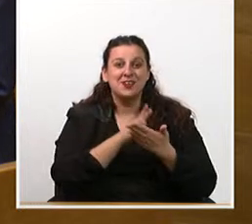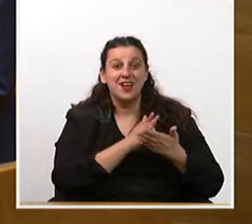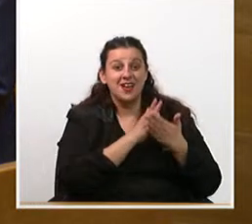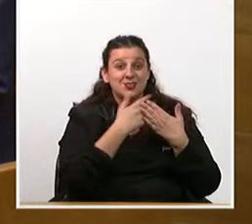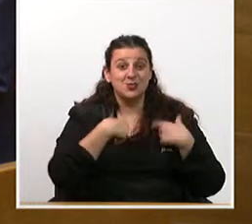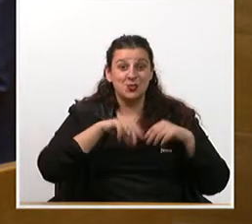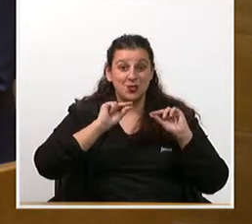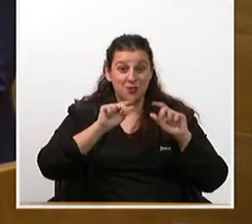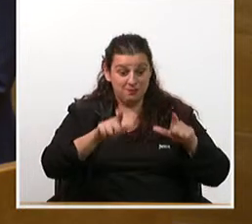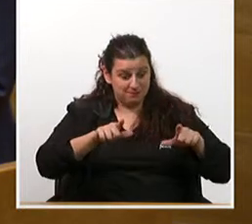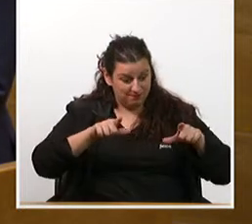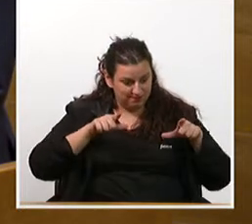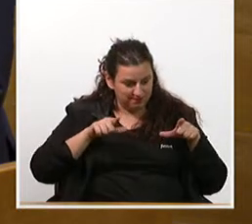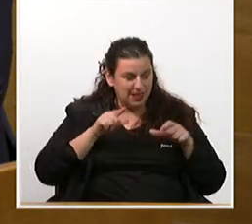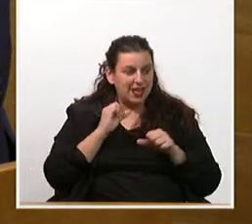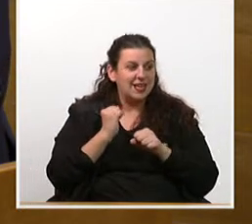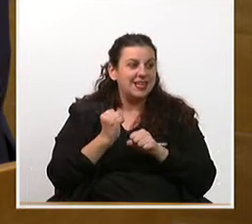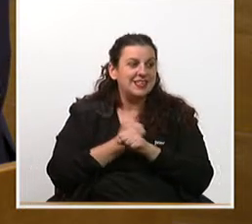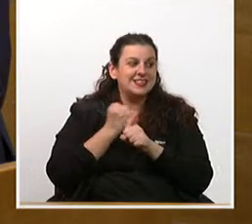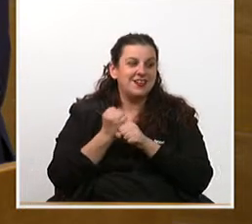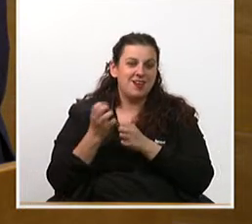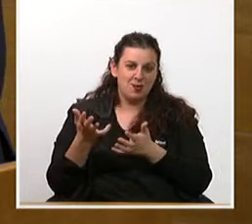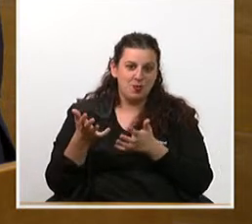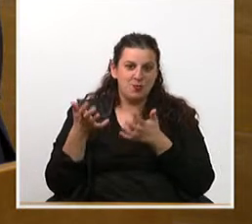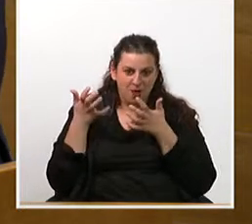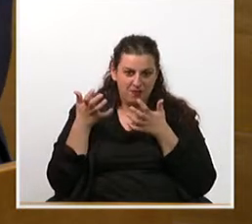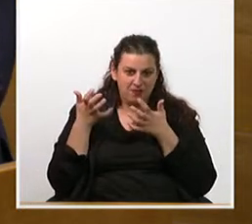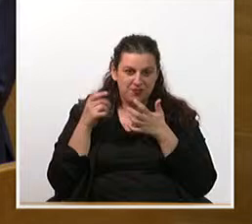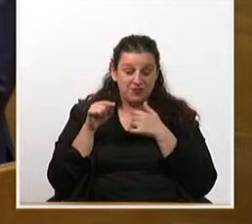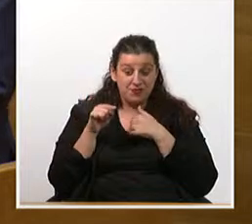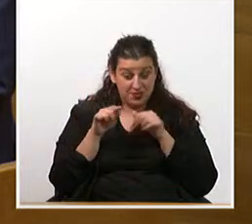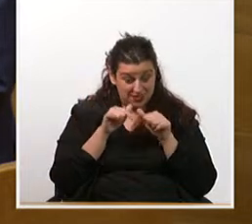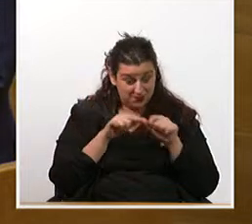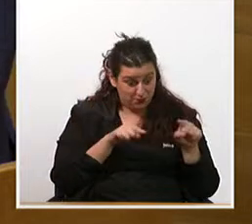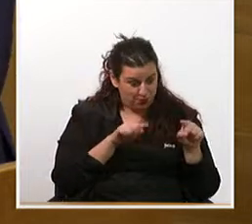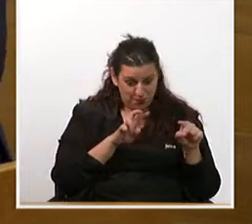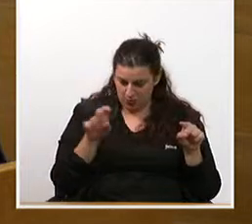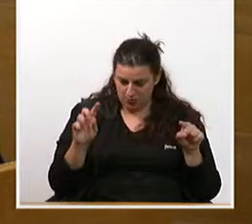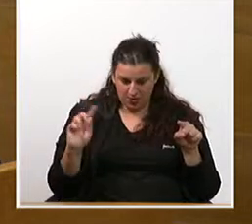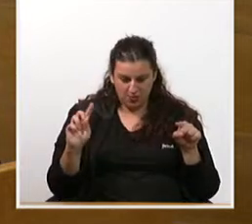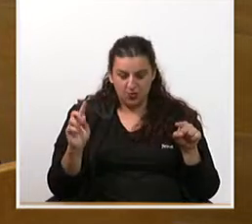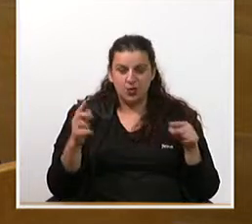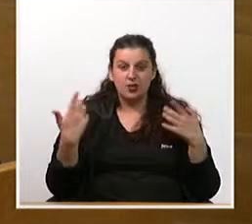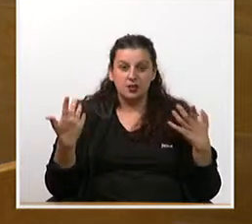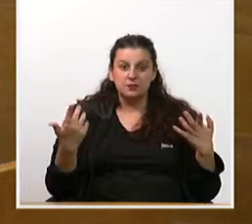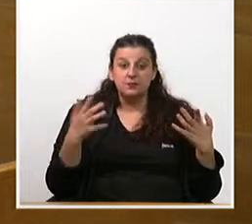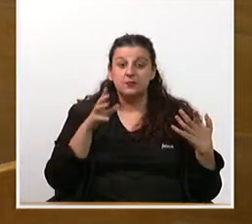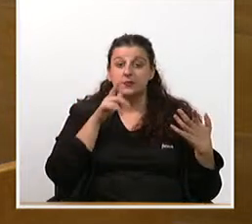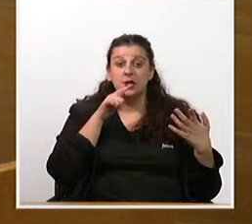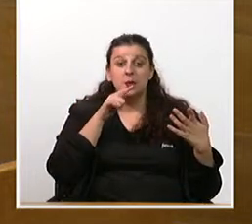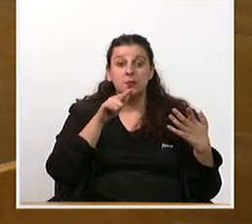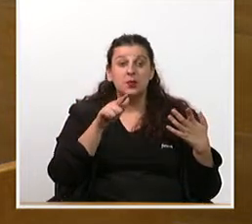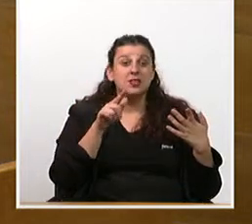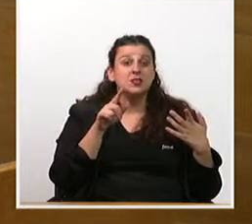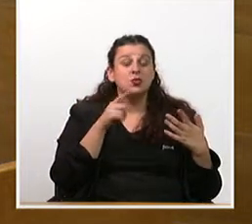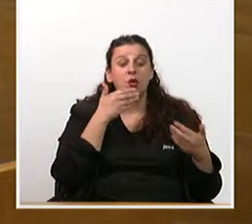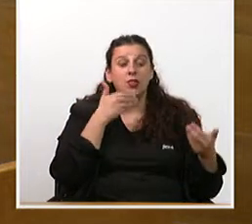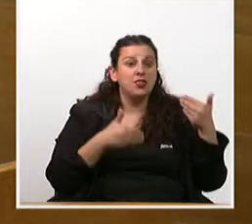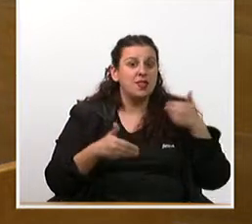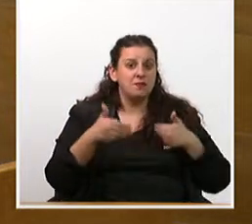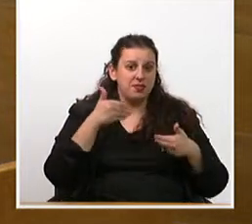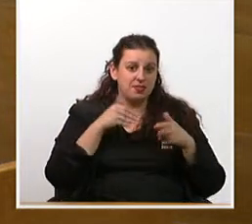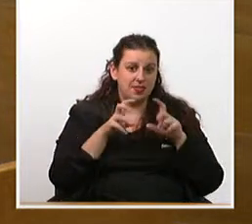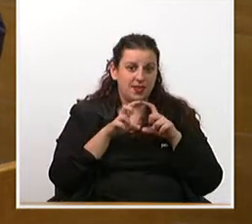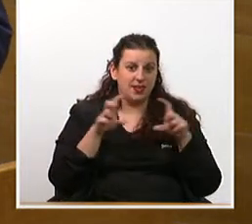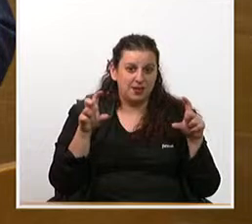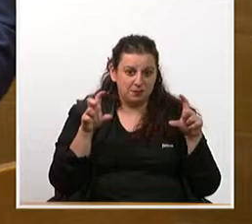encuentren un puesto de trabajo de este modo y no de otro porque esto es lo que demandan las empresas que